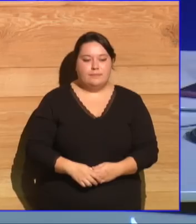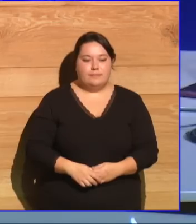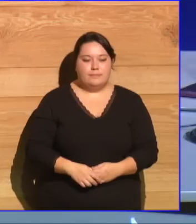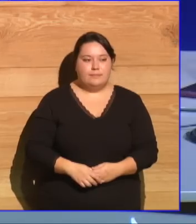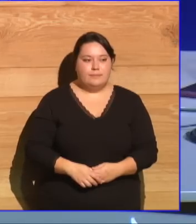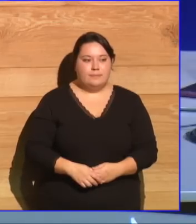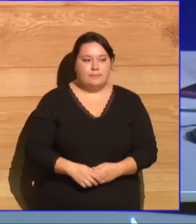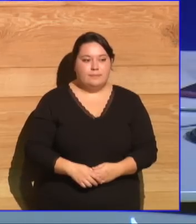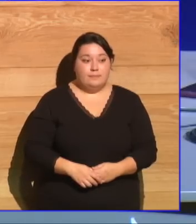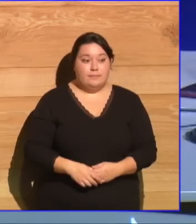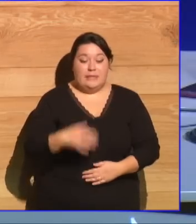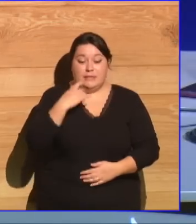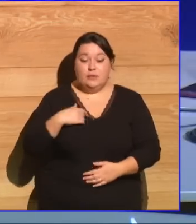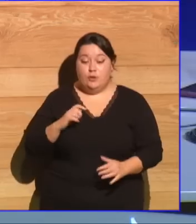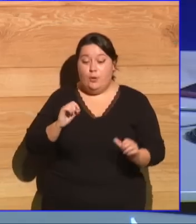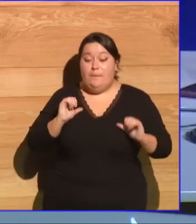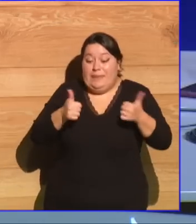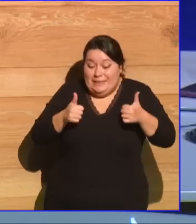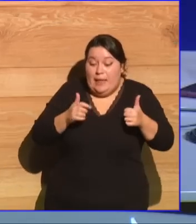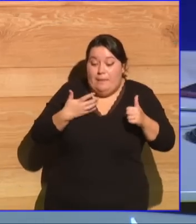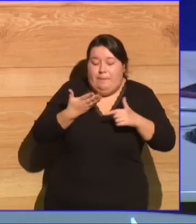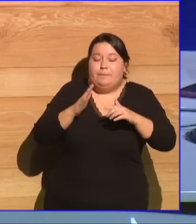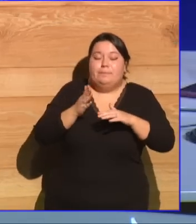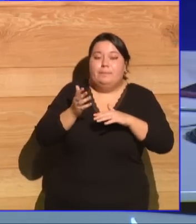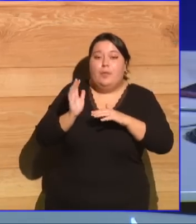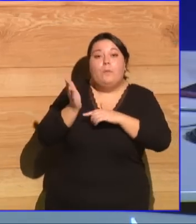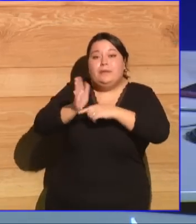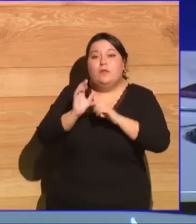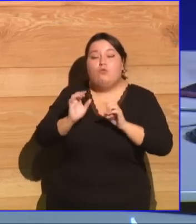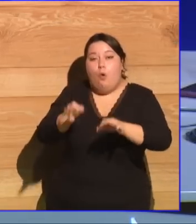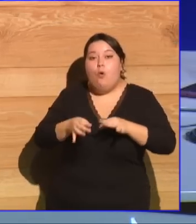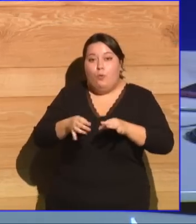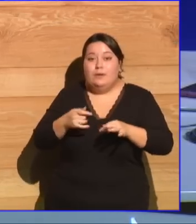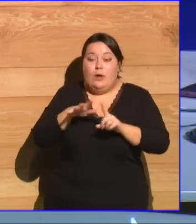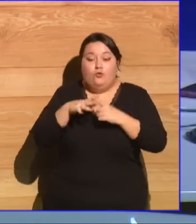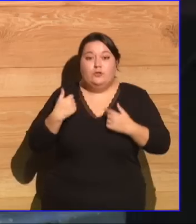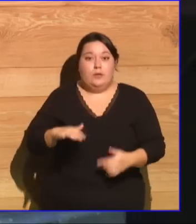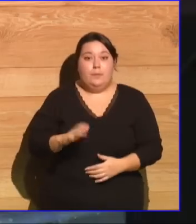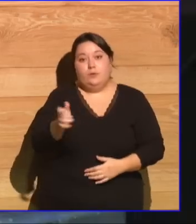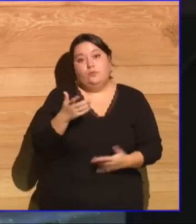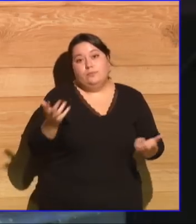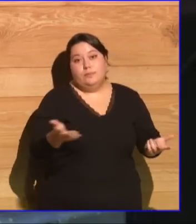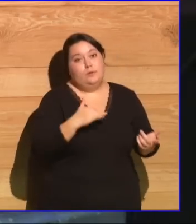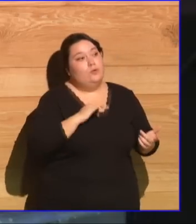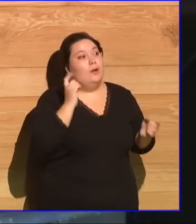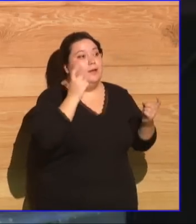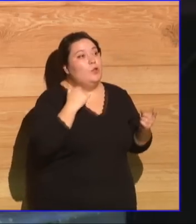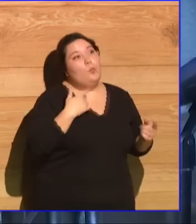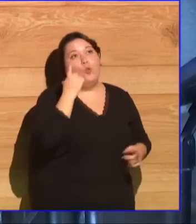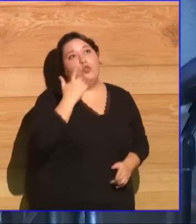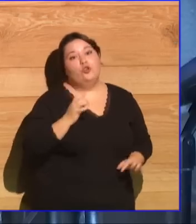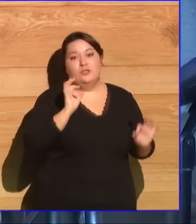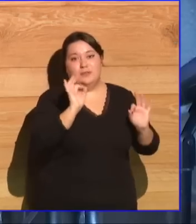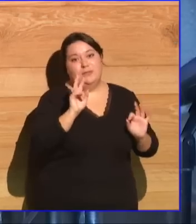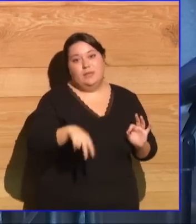Si hubiera presentado Always no te habría pasado nada de esto, porque ya estaríamos en Claro. contexto, pero claro. Estás jugando a Dios. Claro. En